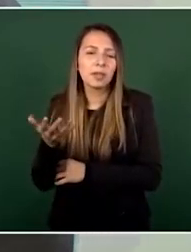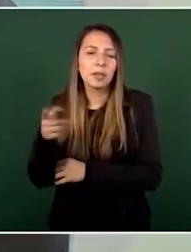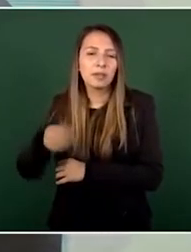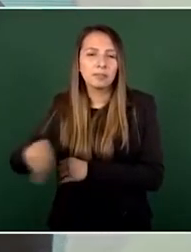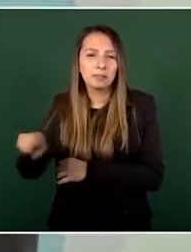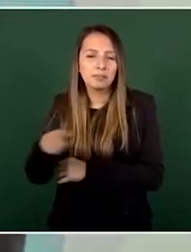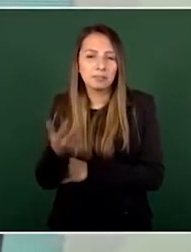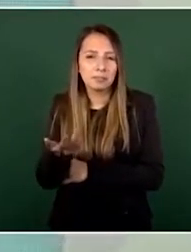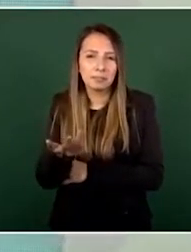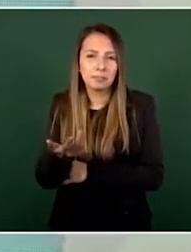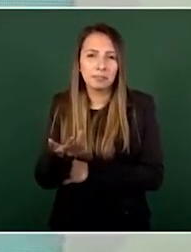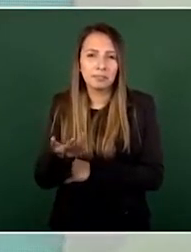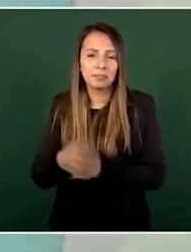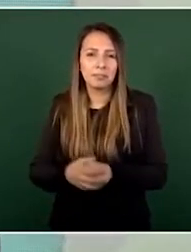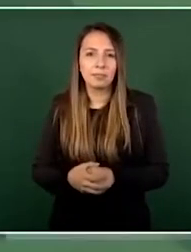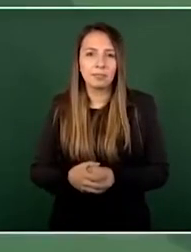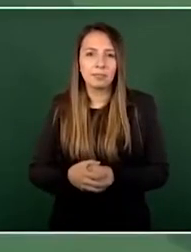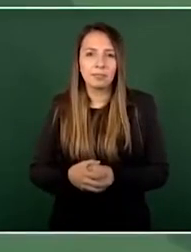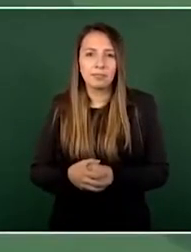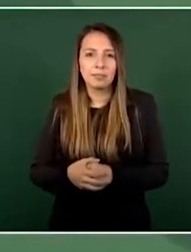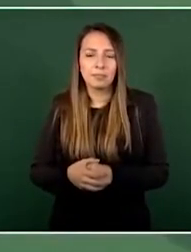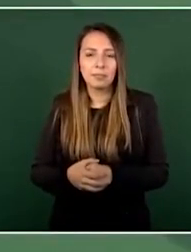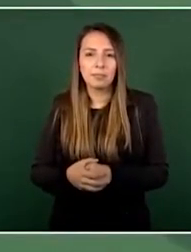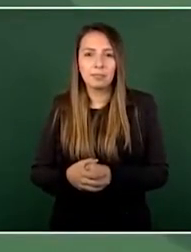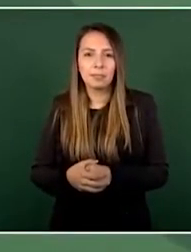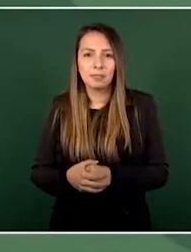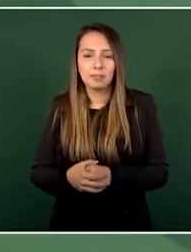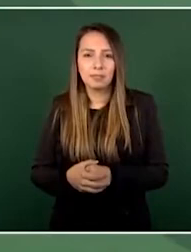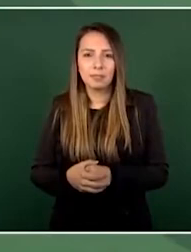Entonces, no dan